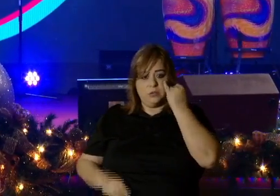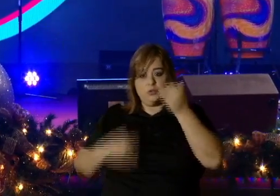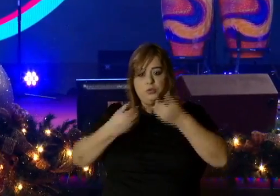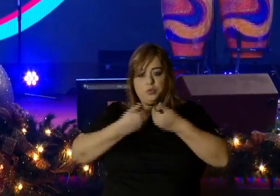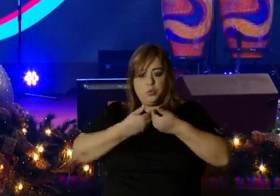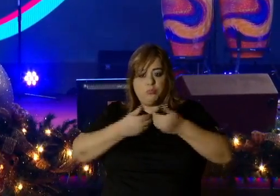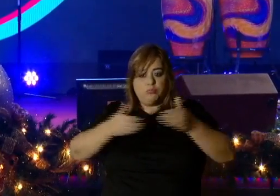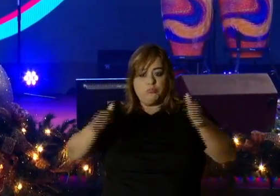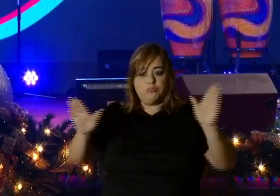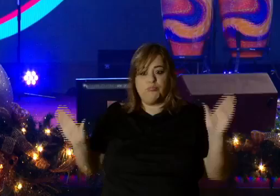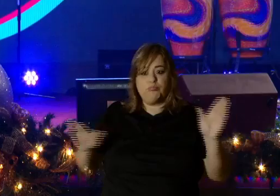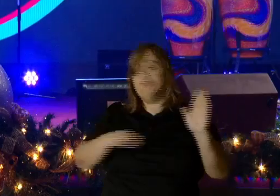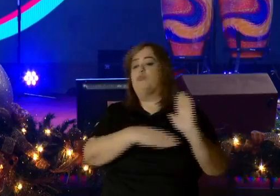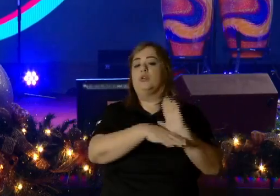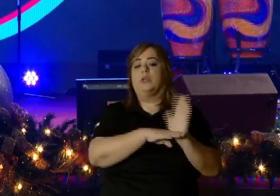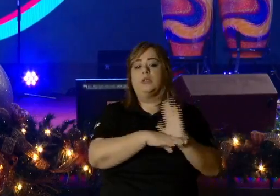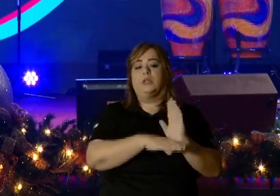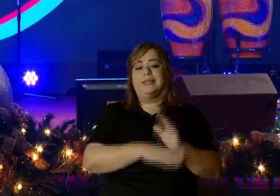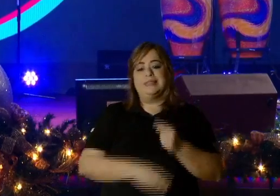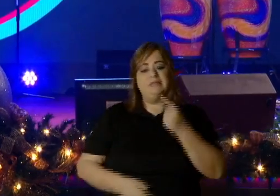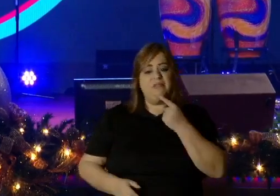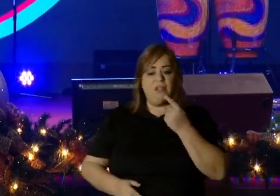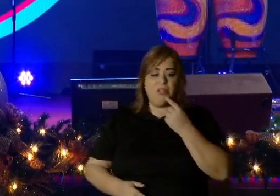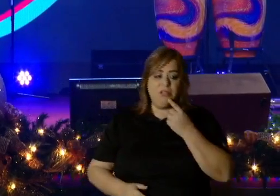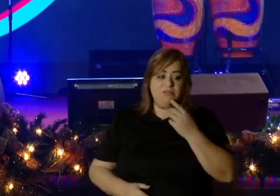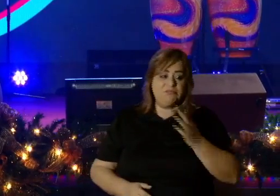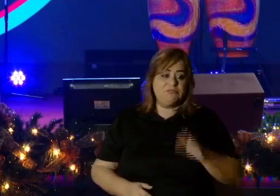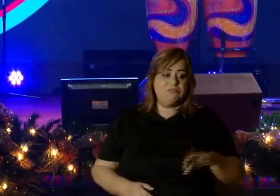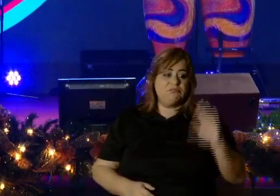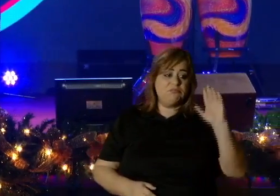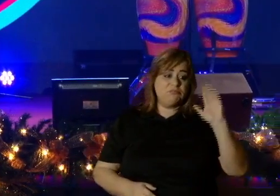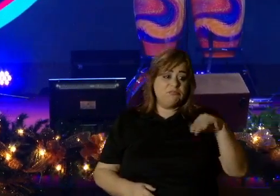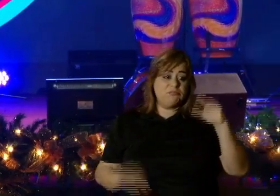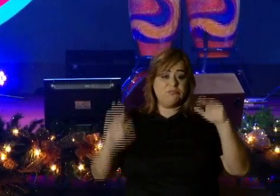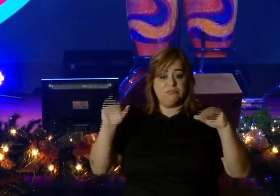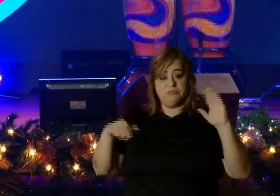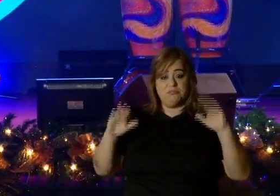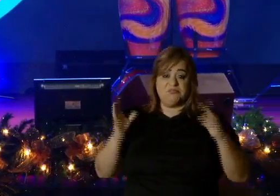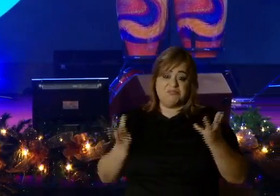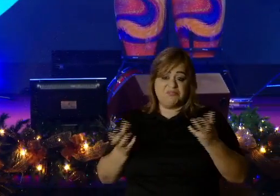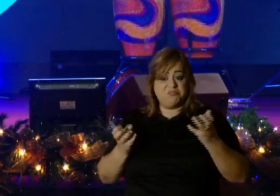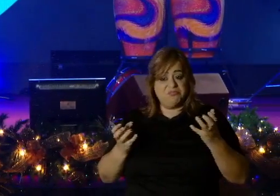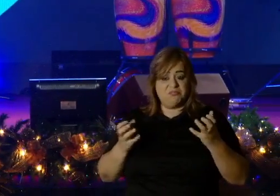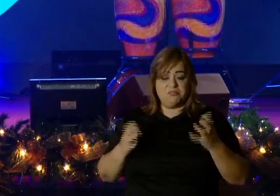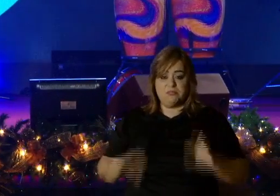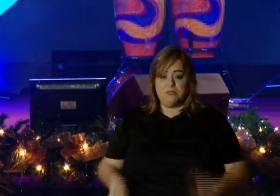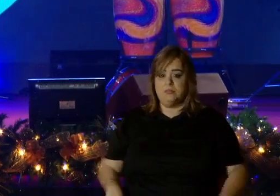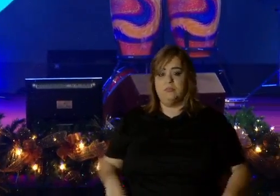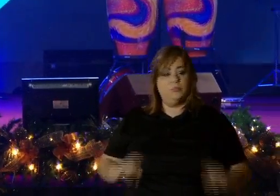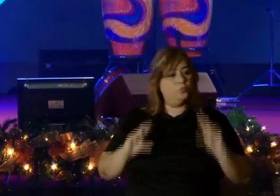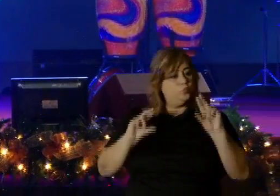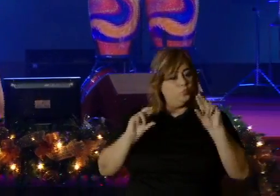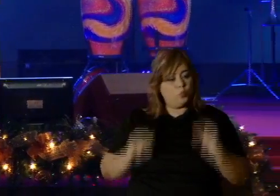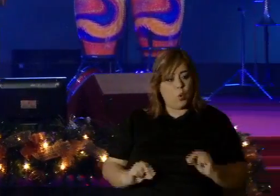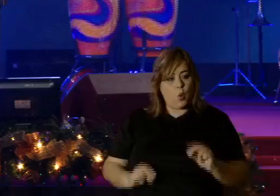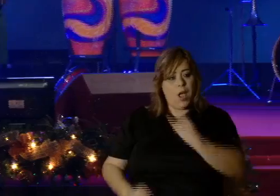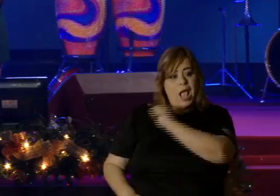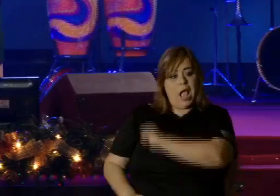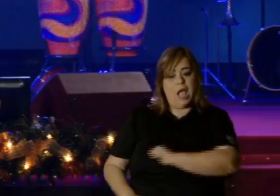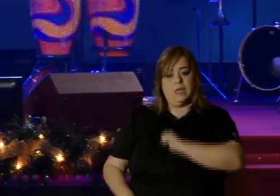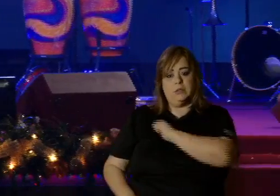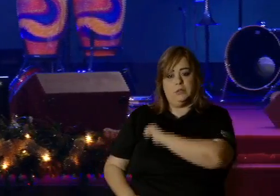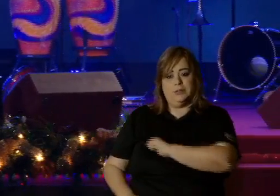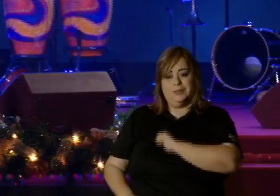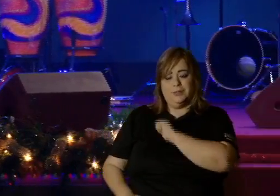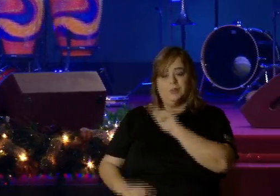mañana y decirle al primer cliente, buenos días, ¿quiere algo? Yo no quiero ni entrar aquí. Pero